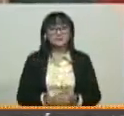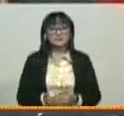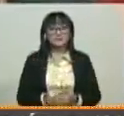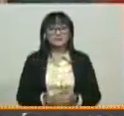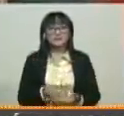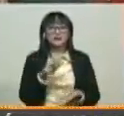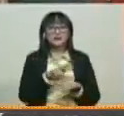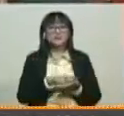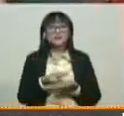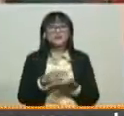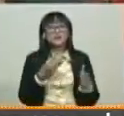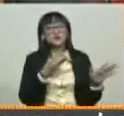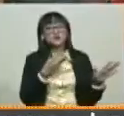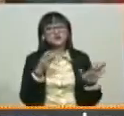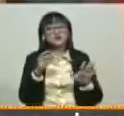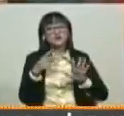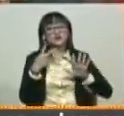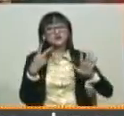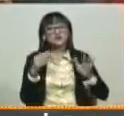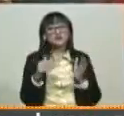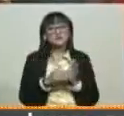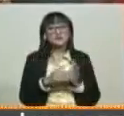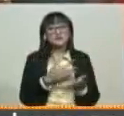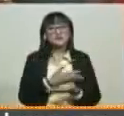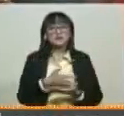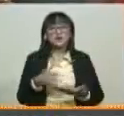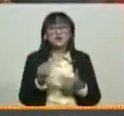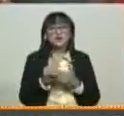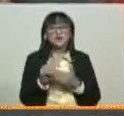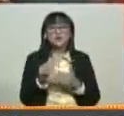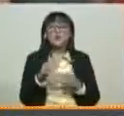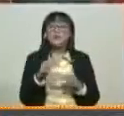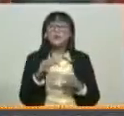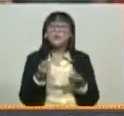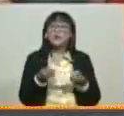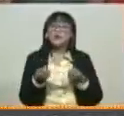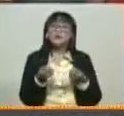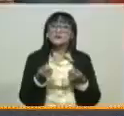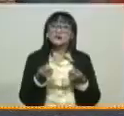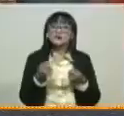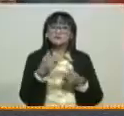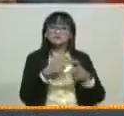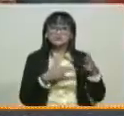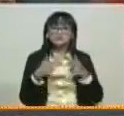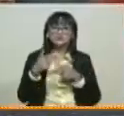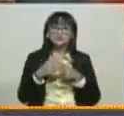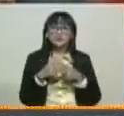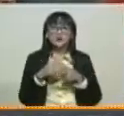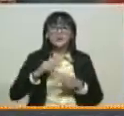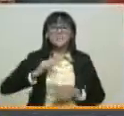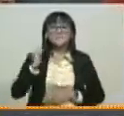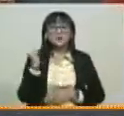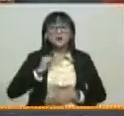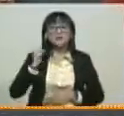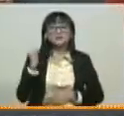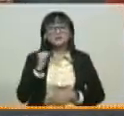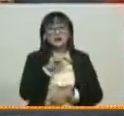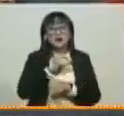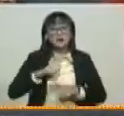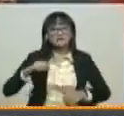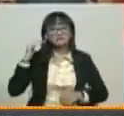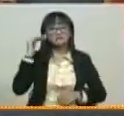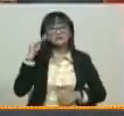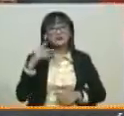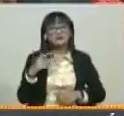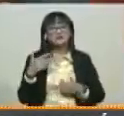Estoy aprobando 817 mil millones de bolívares para la infraestructura de la policía, de la Fuerza Armada y de